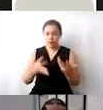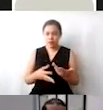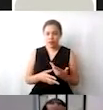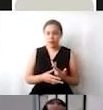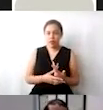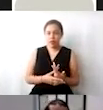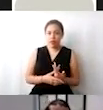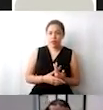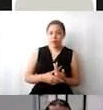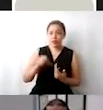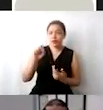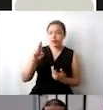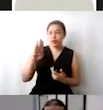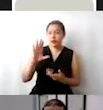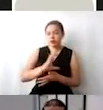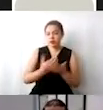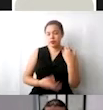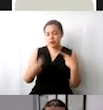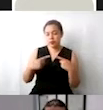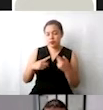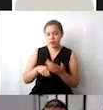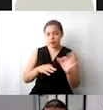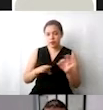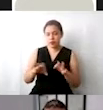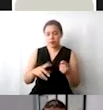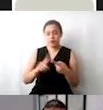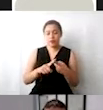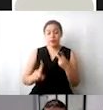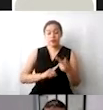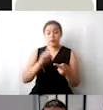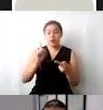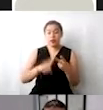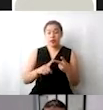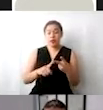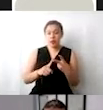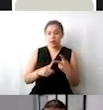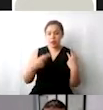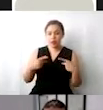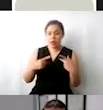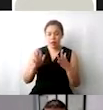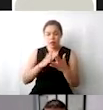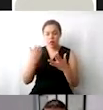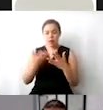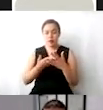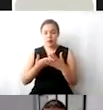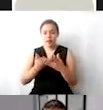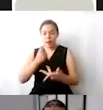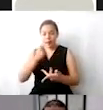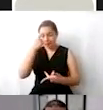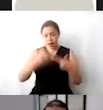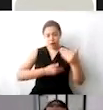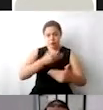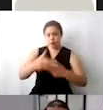subcontratación de personal. Después nos dice que las agencias de empleo o intermediarios que intervienen en el proceso de contratación